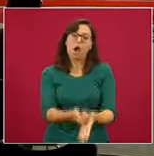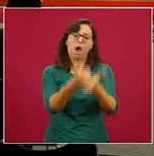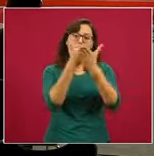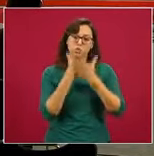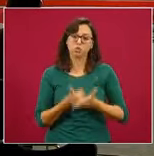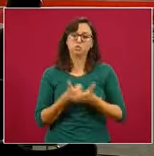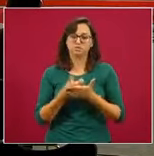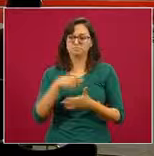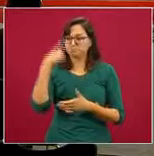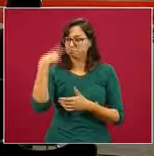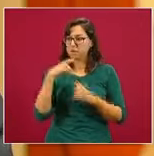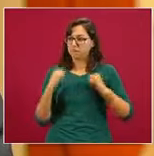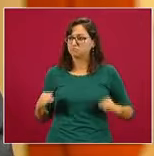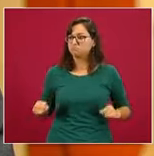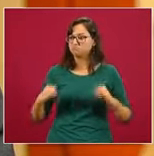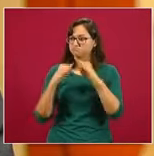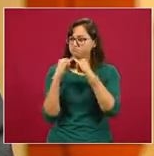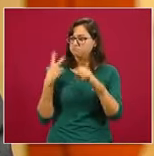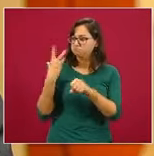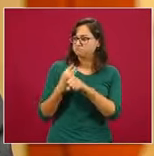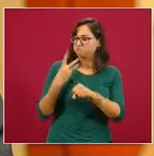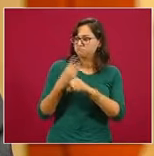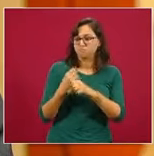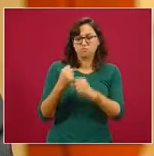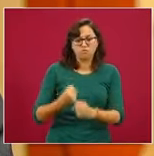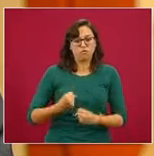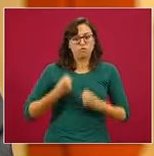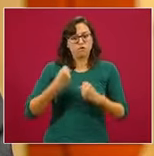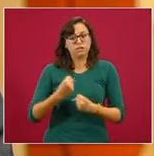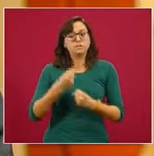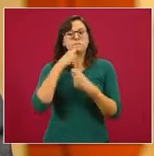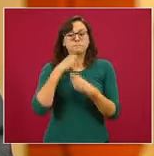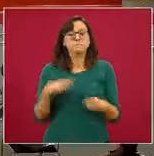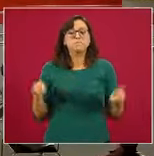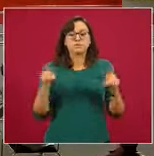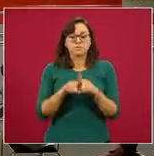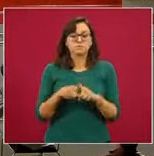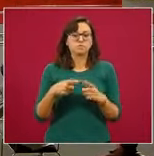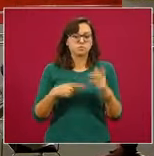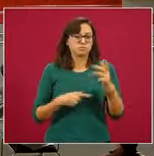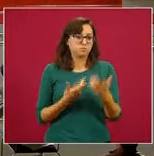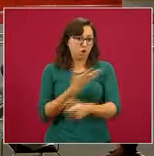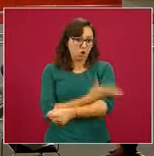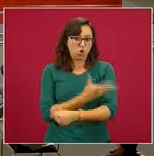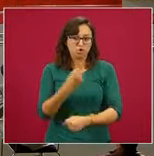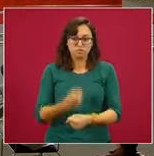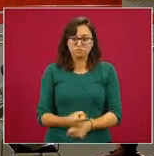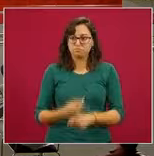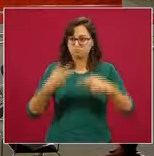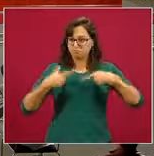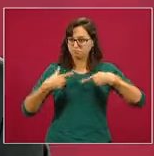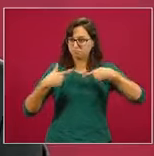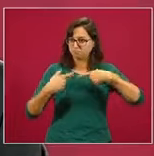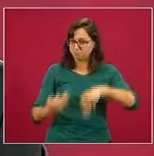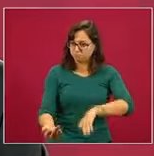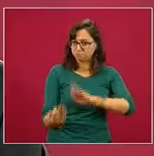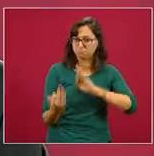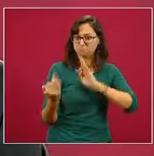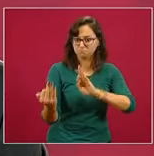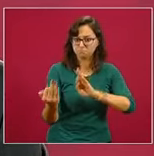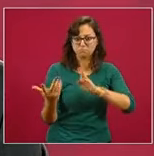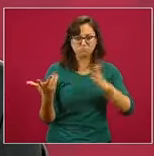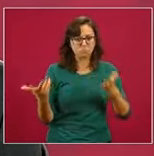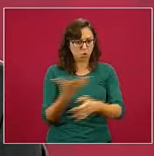construye a las instituciones mexicanas. Eso hace también un sentido de transparencia de cara a la nación. Asumo